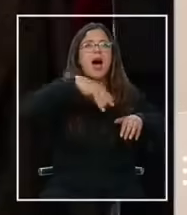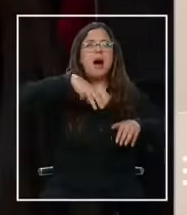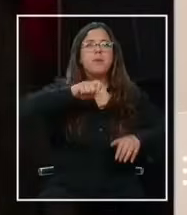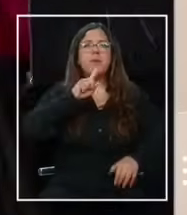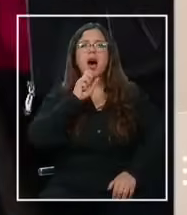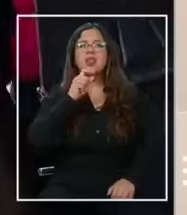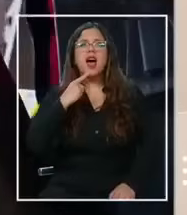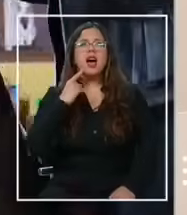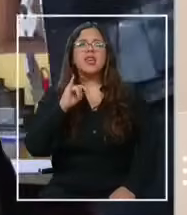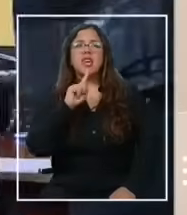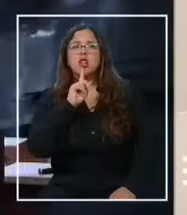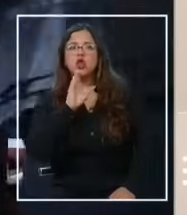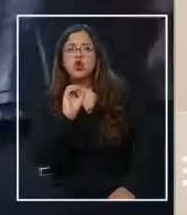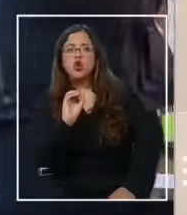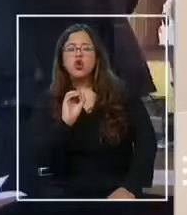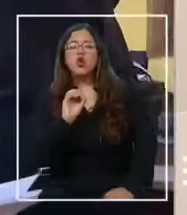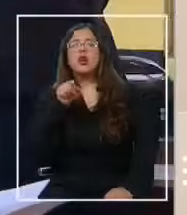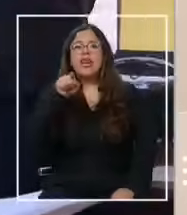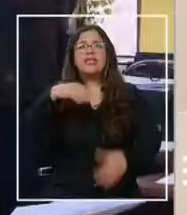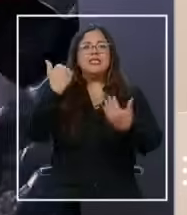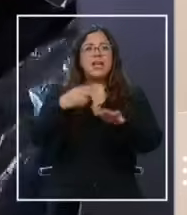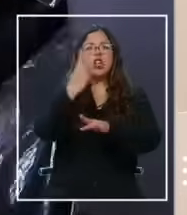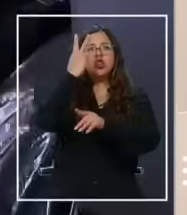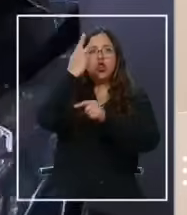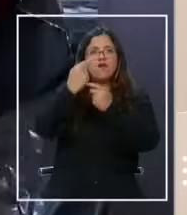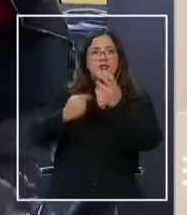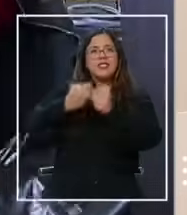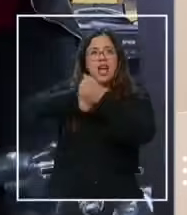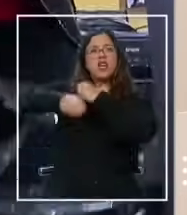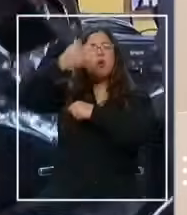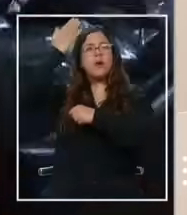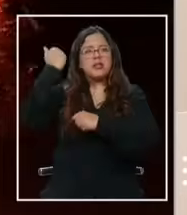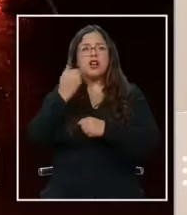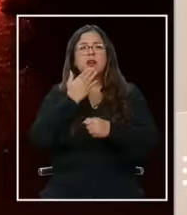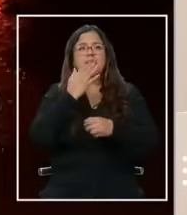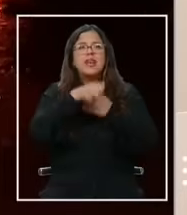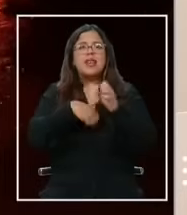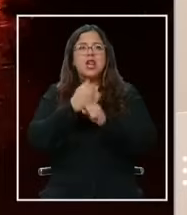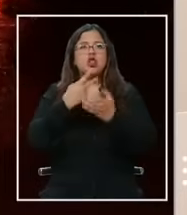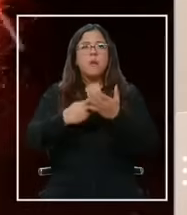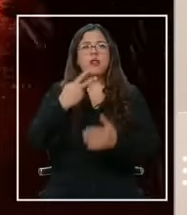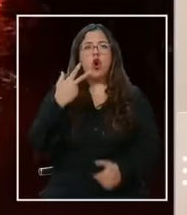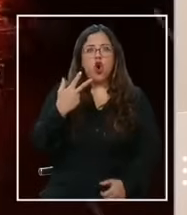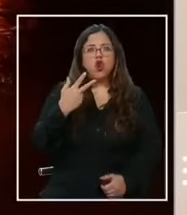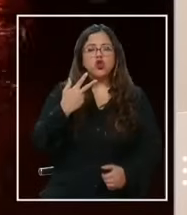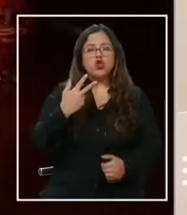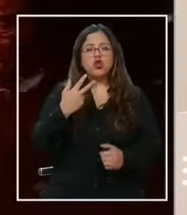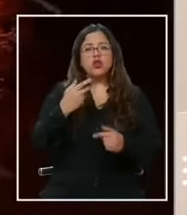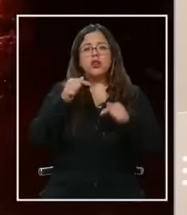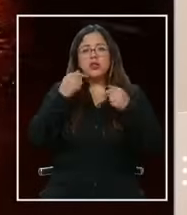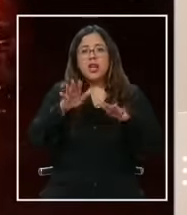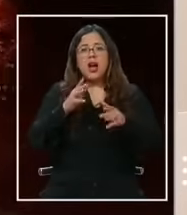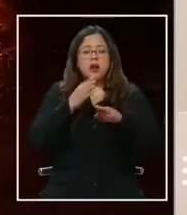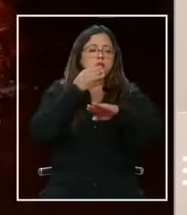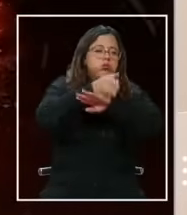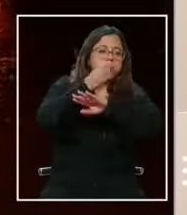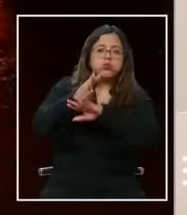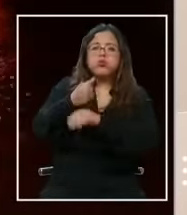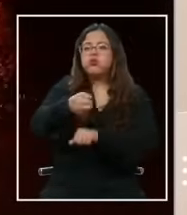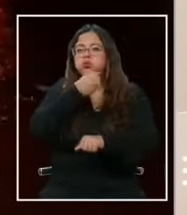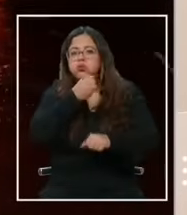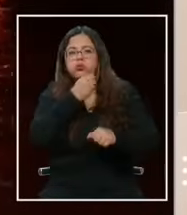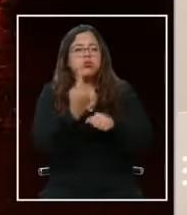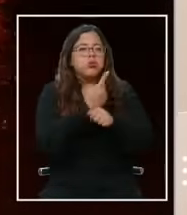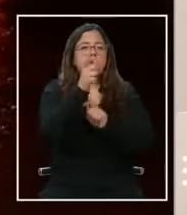consecuencias que ha tenido justamente ya en dos ocasiones el año pasado y también en el año 2008 estuvimos recorriendo distintos puntos conversando con los